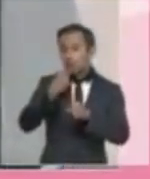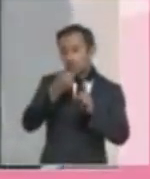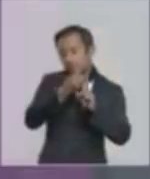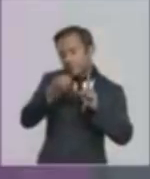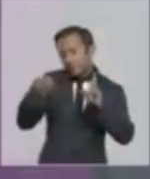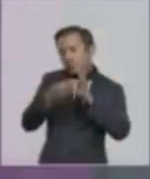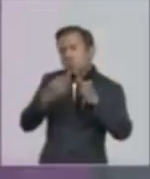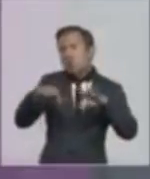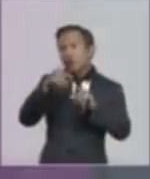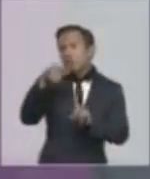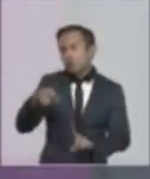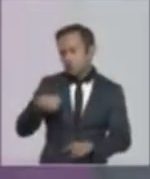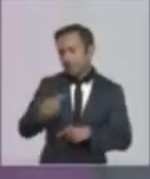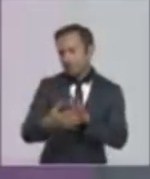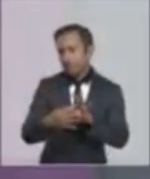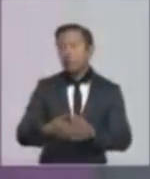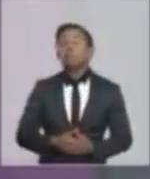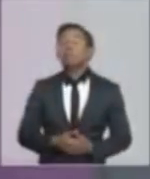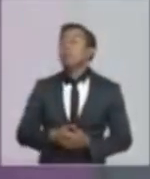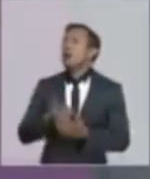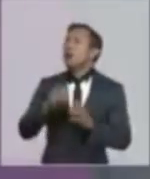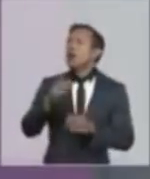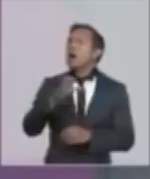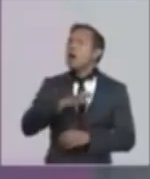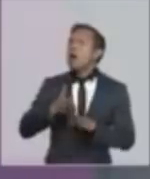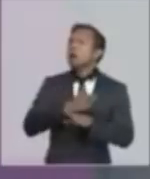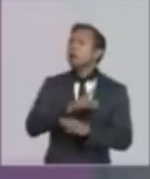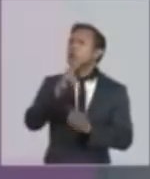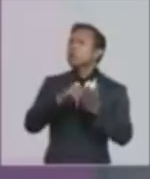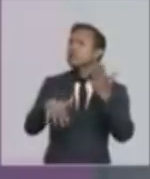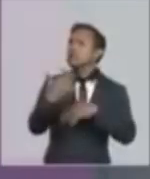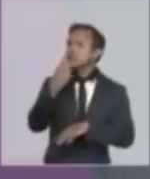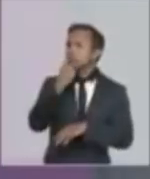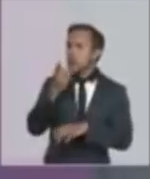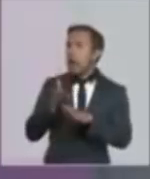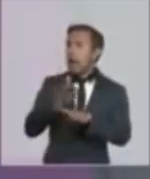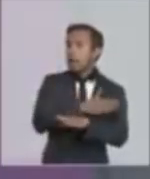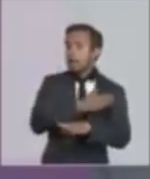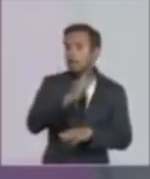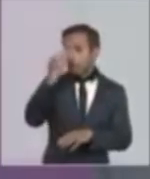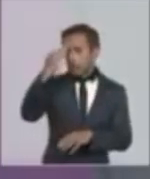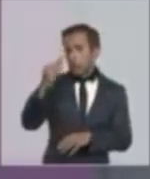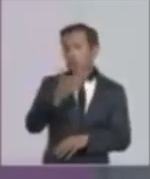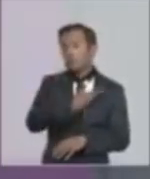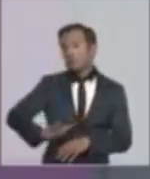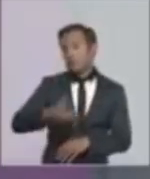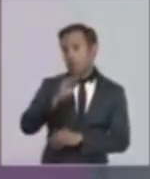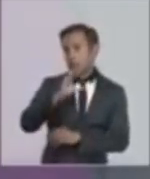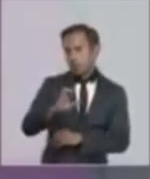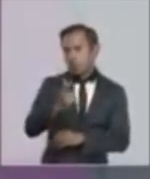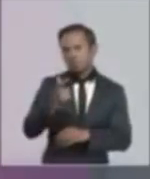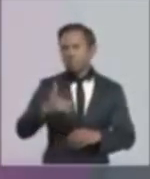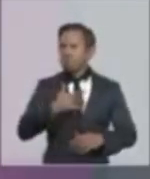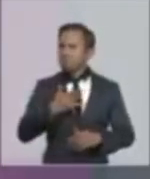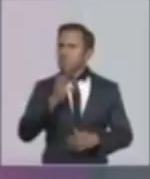del 2015, usted dijo textual, estábamos mejor, mucho mejor con Felipe Calderón. Sin embargo, en declaraciones posteriores